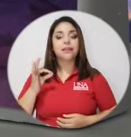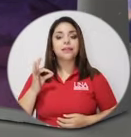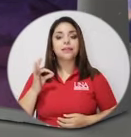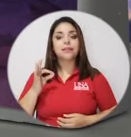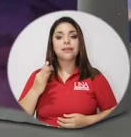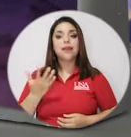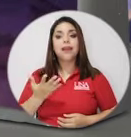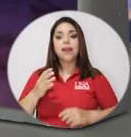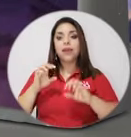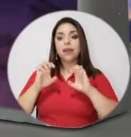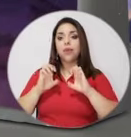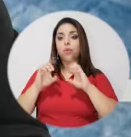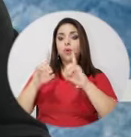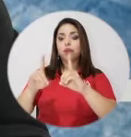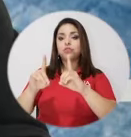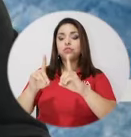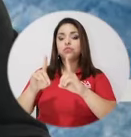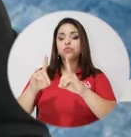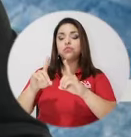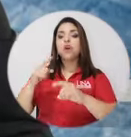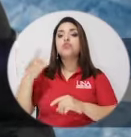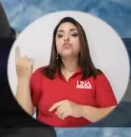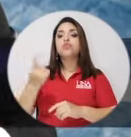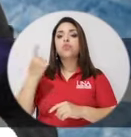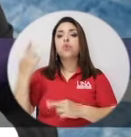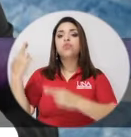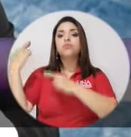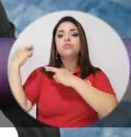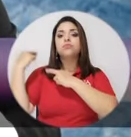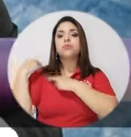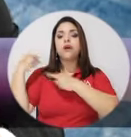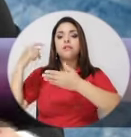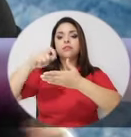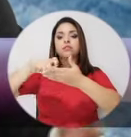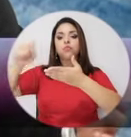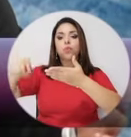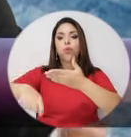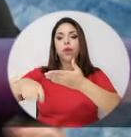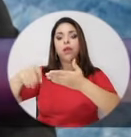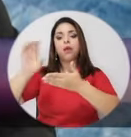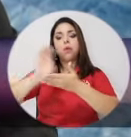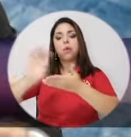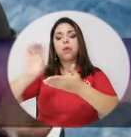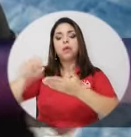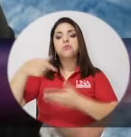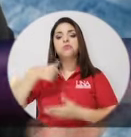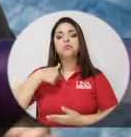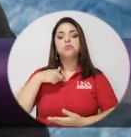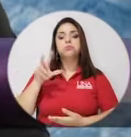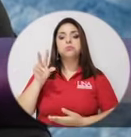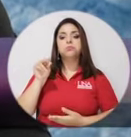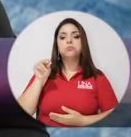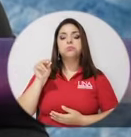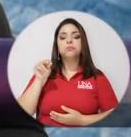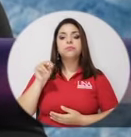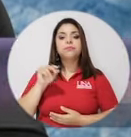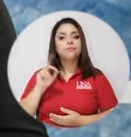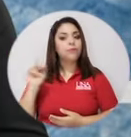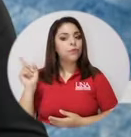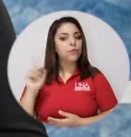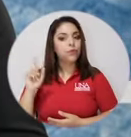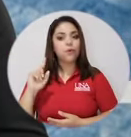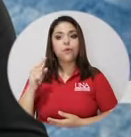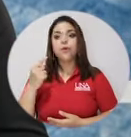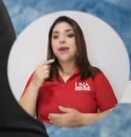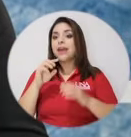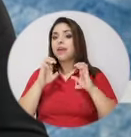las familias creen que la educación es algo que yo simplemente delego en un centro educativo y le doy la espalda.